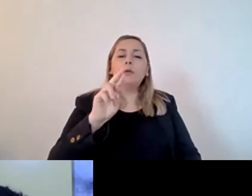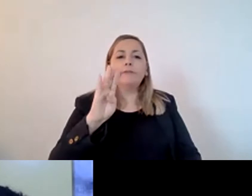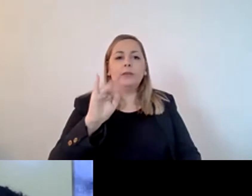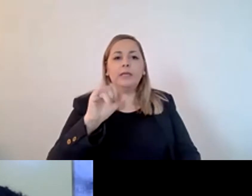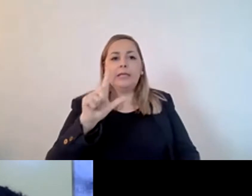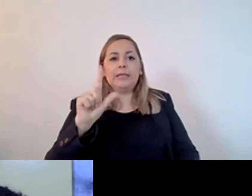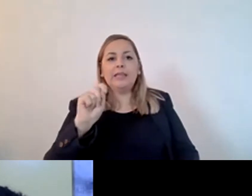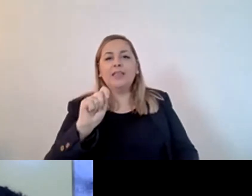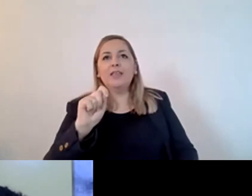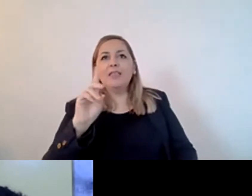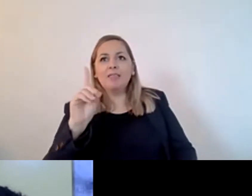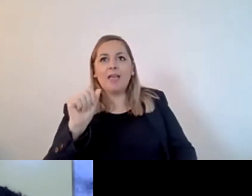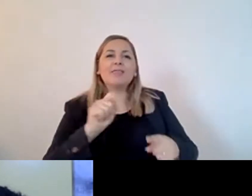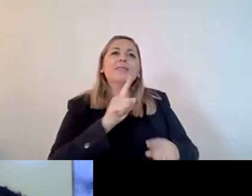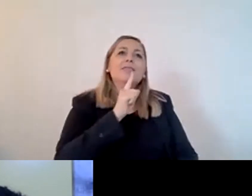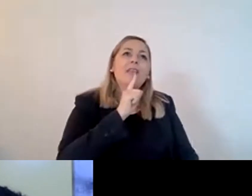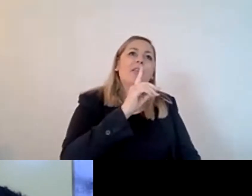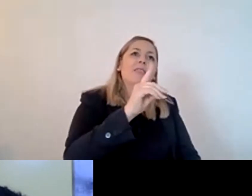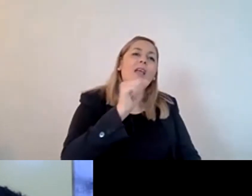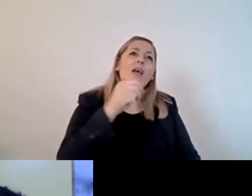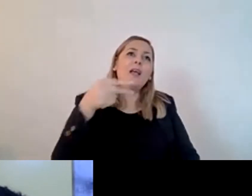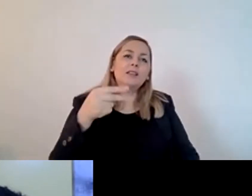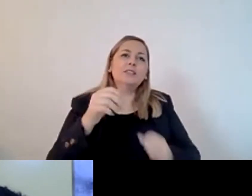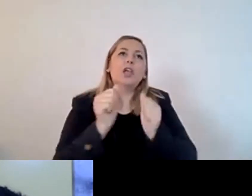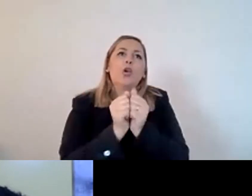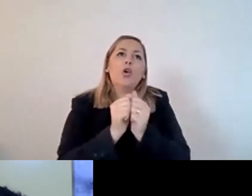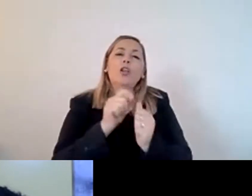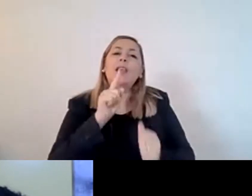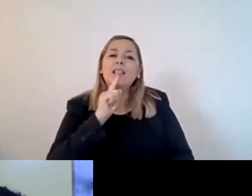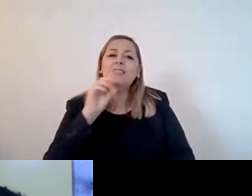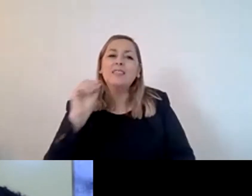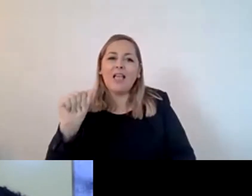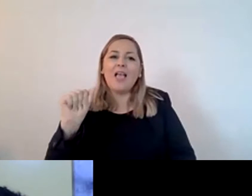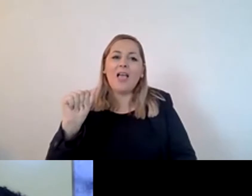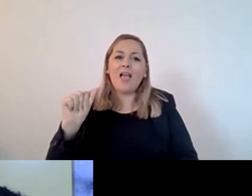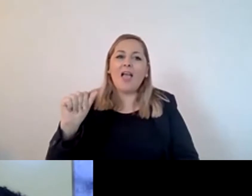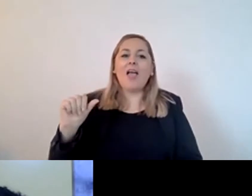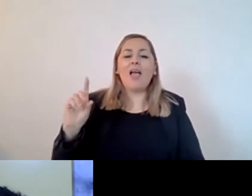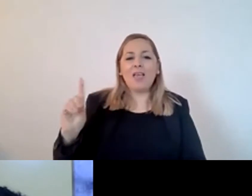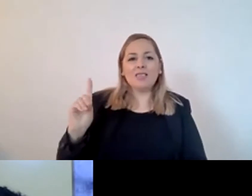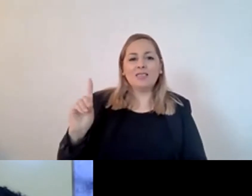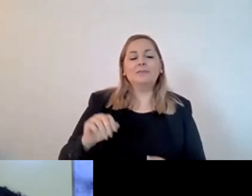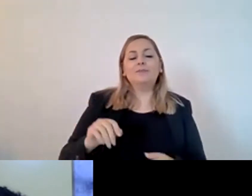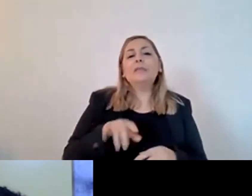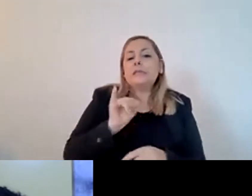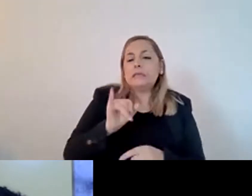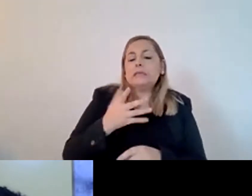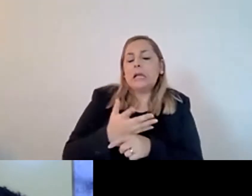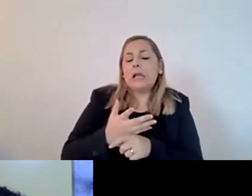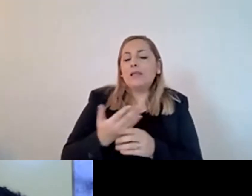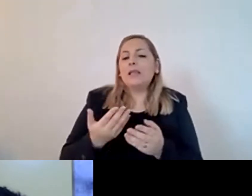El TAC, sí. Existe comorbilidad con trastornos ansiosos y el trastorno ansioso puede tomar